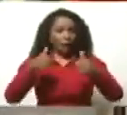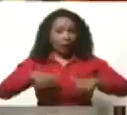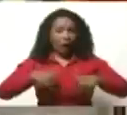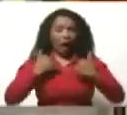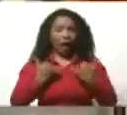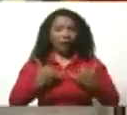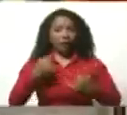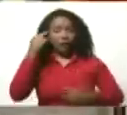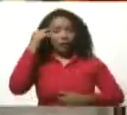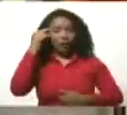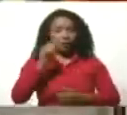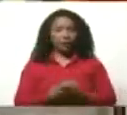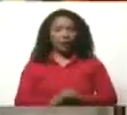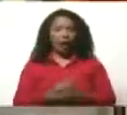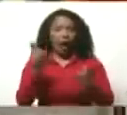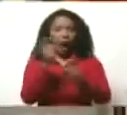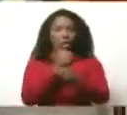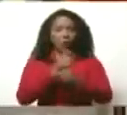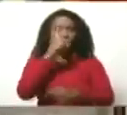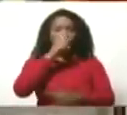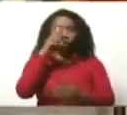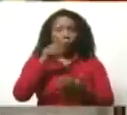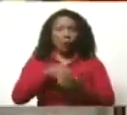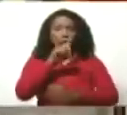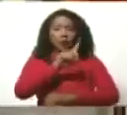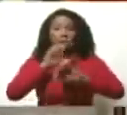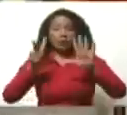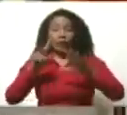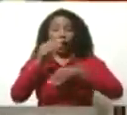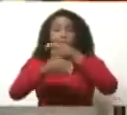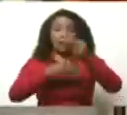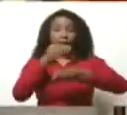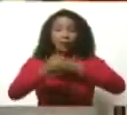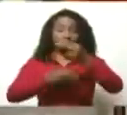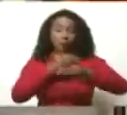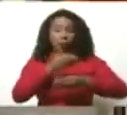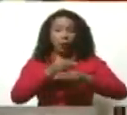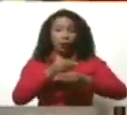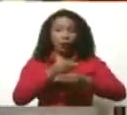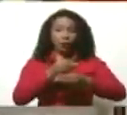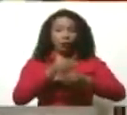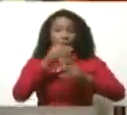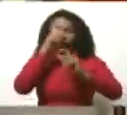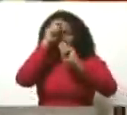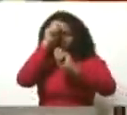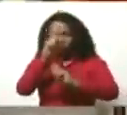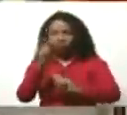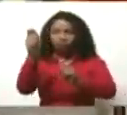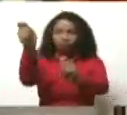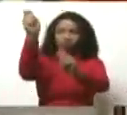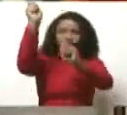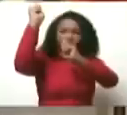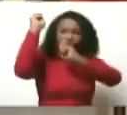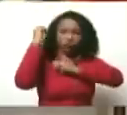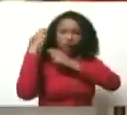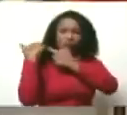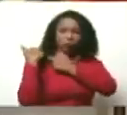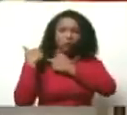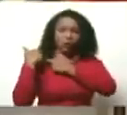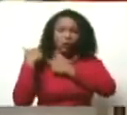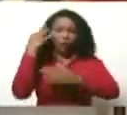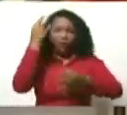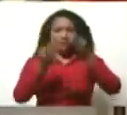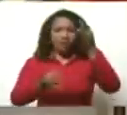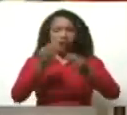de agosto del año 2017, que asumimos con honra esta responsabilidad de ser